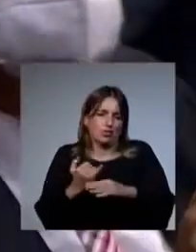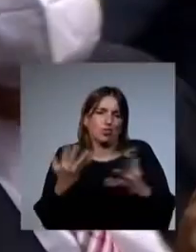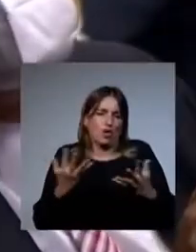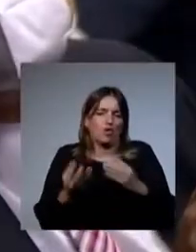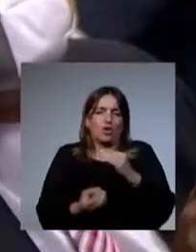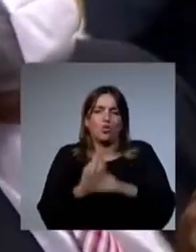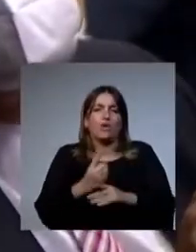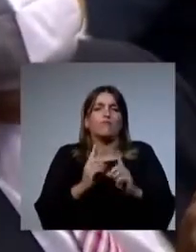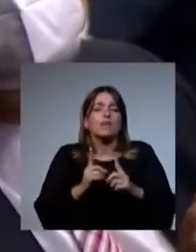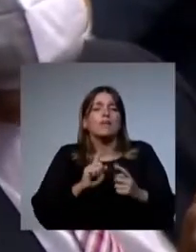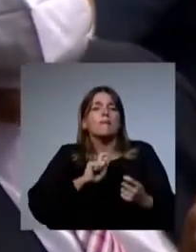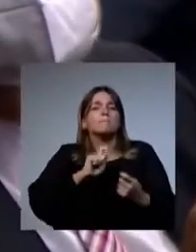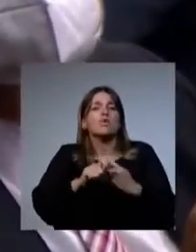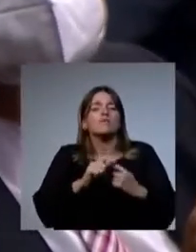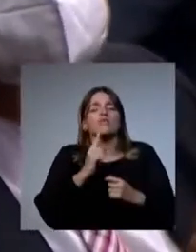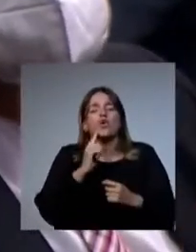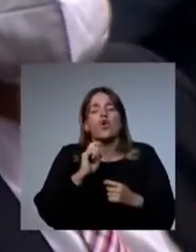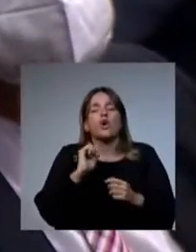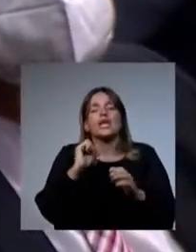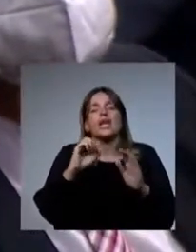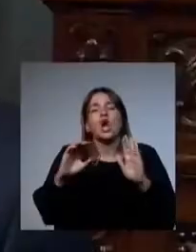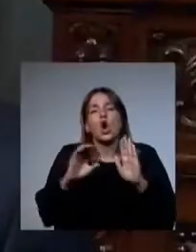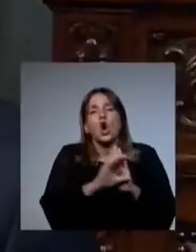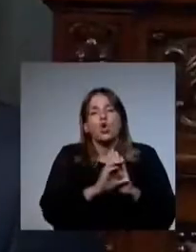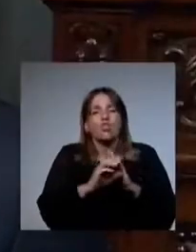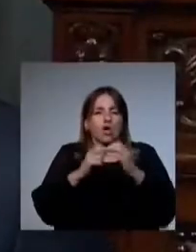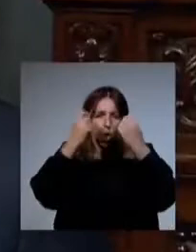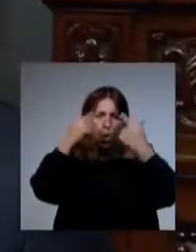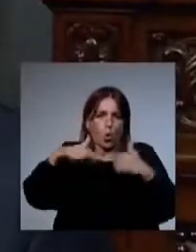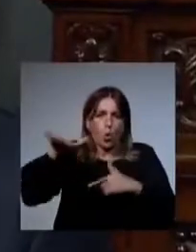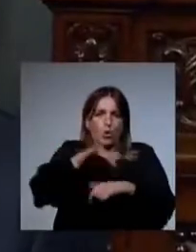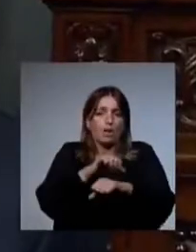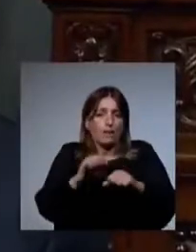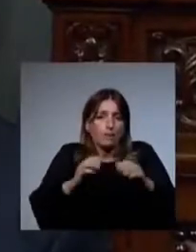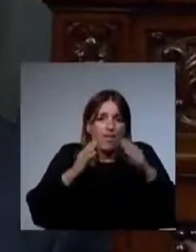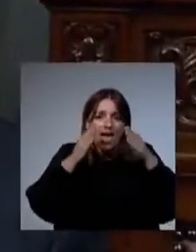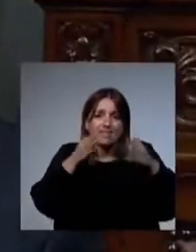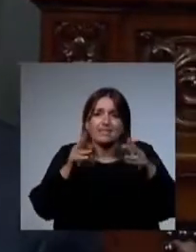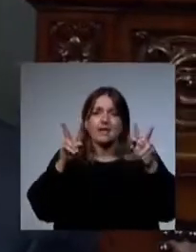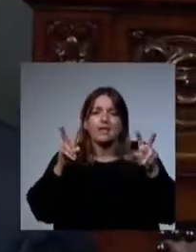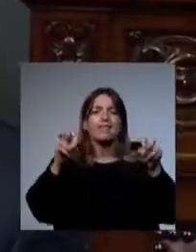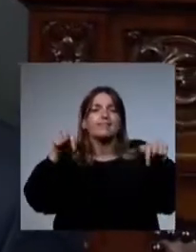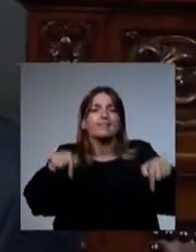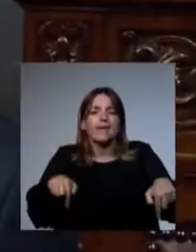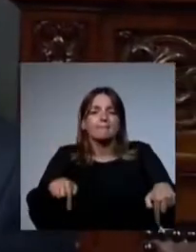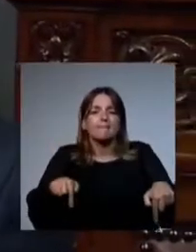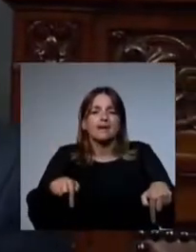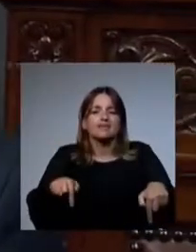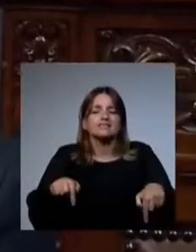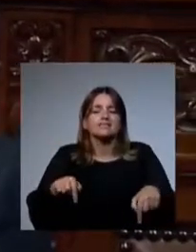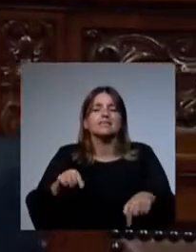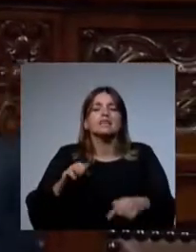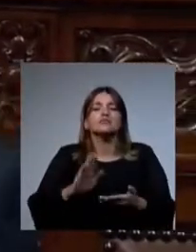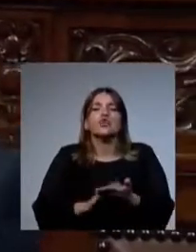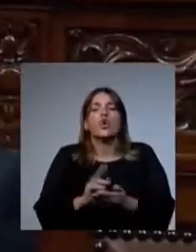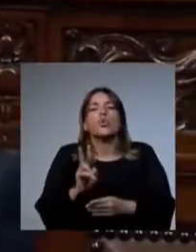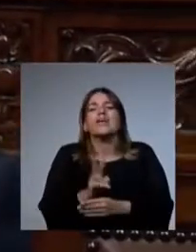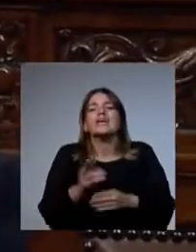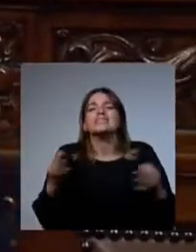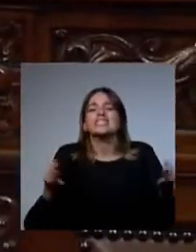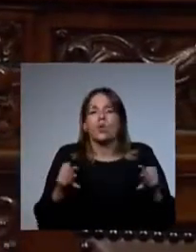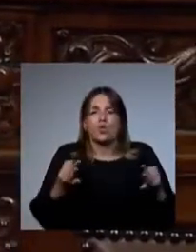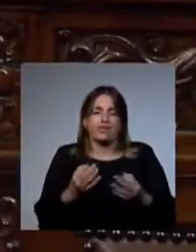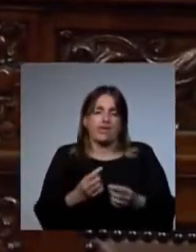Se modificó el Código Rural para atender a temas relativos a la seguridad, atendiendo